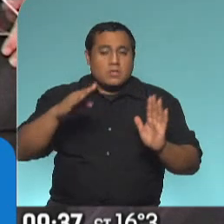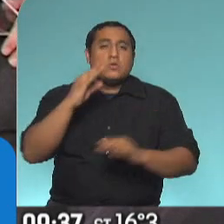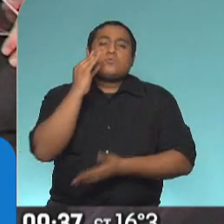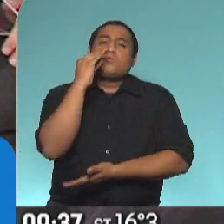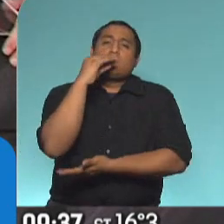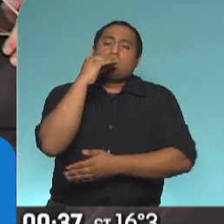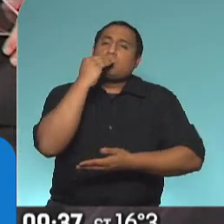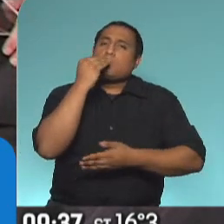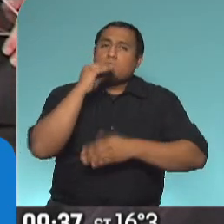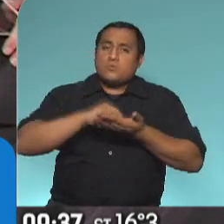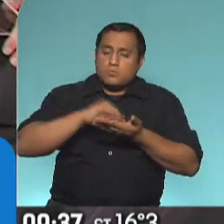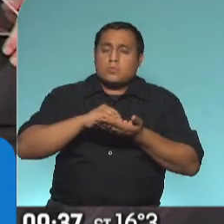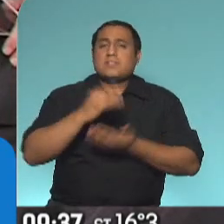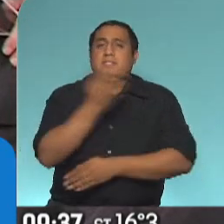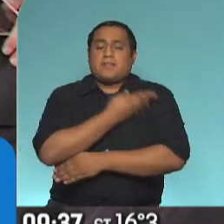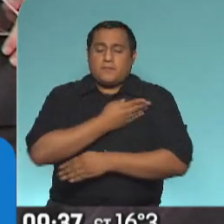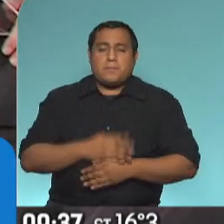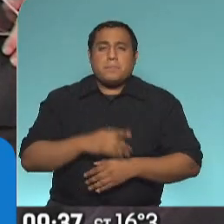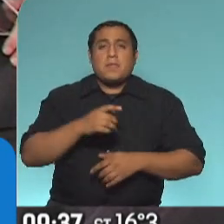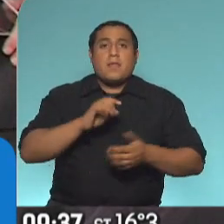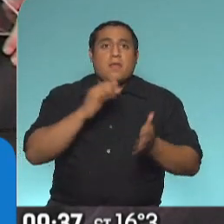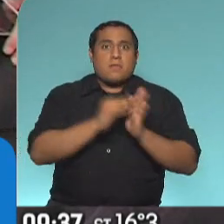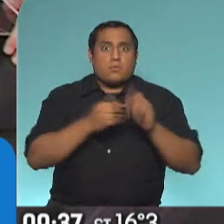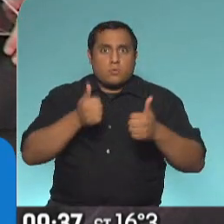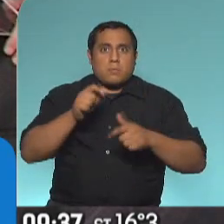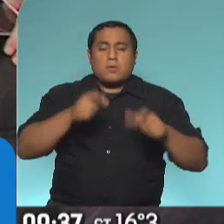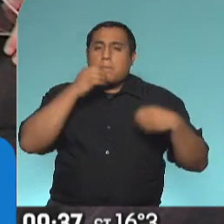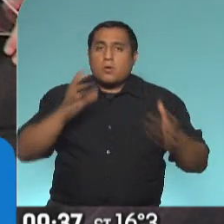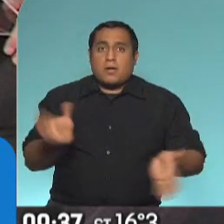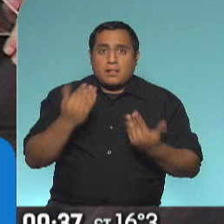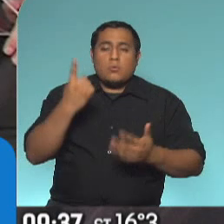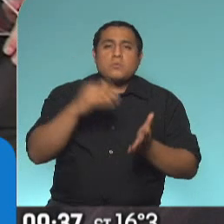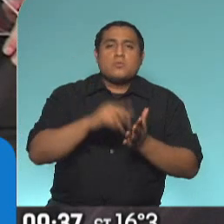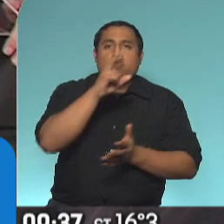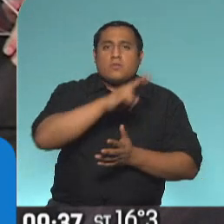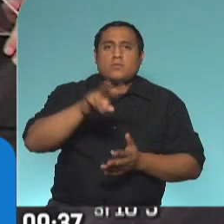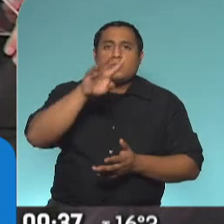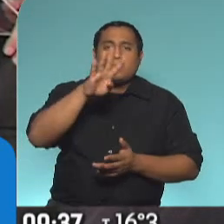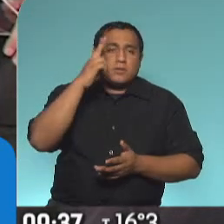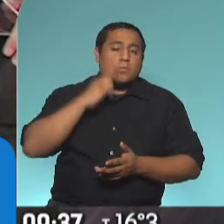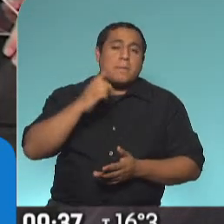de Santa Fe. El buen dato son las personas que se han recuperado, alcanzamos